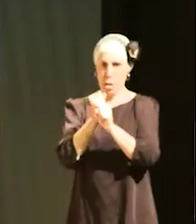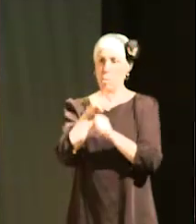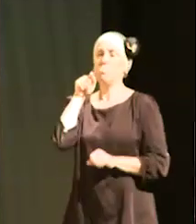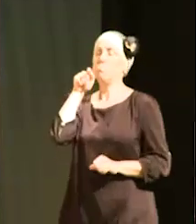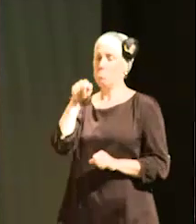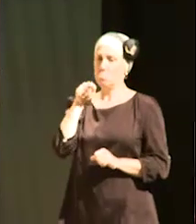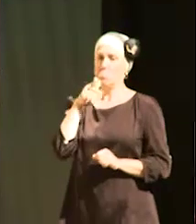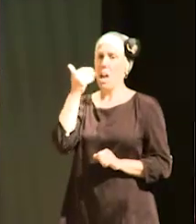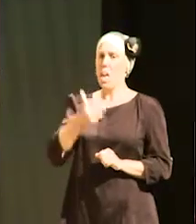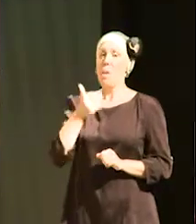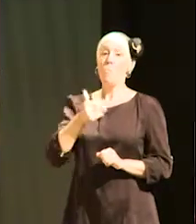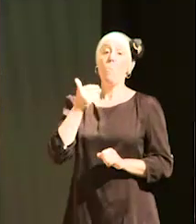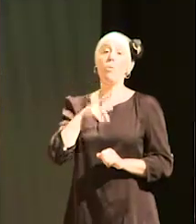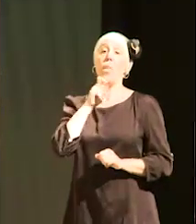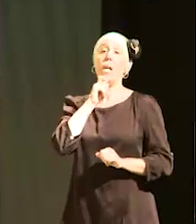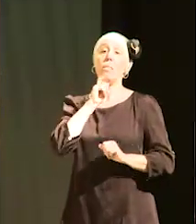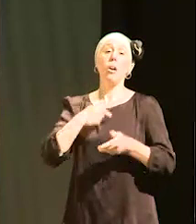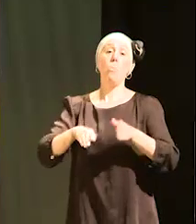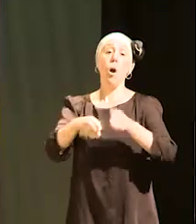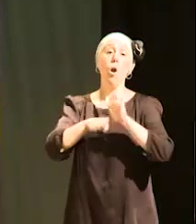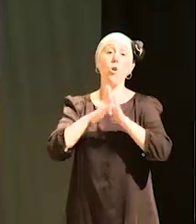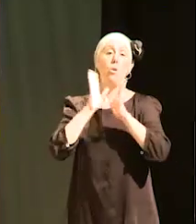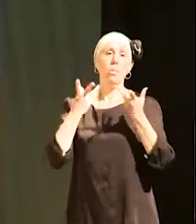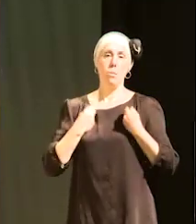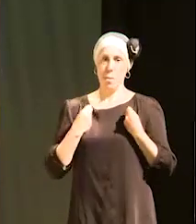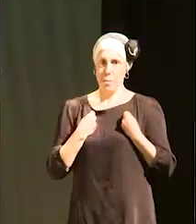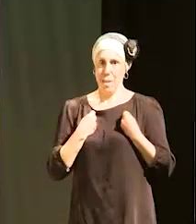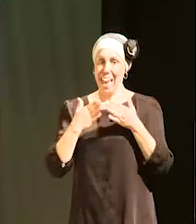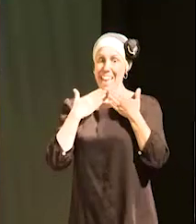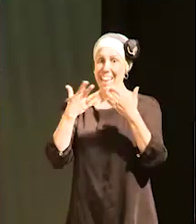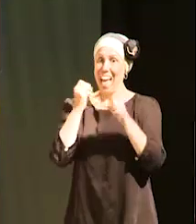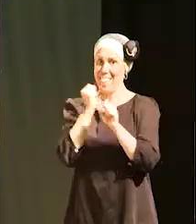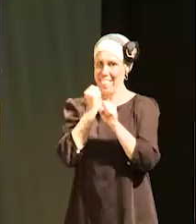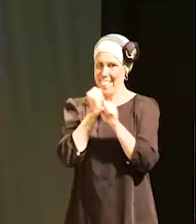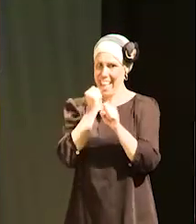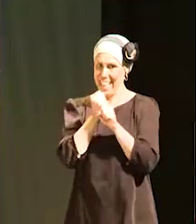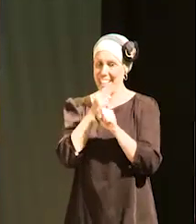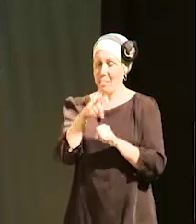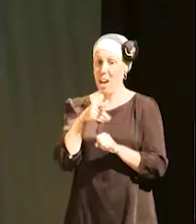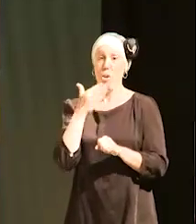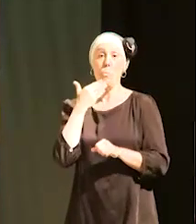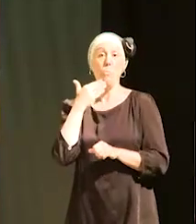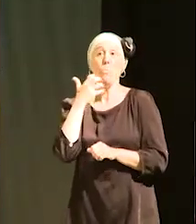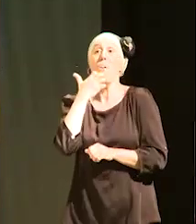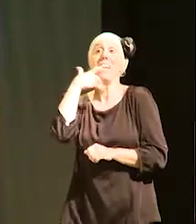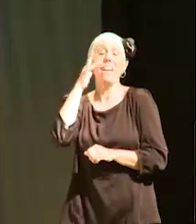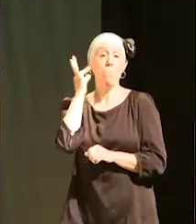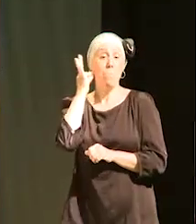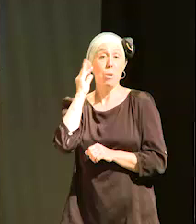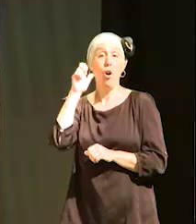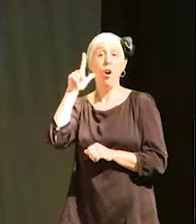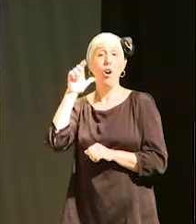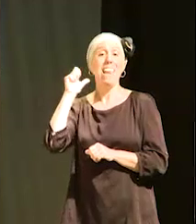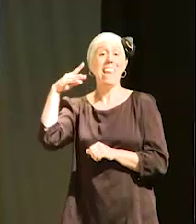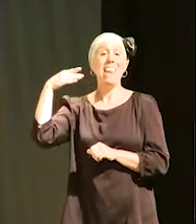verdad el tema de la sobrevivencia el trabajo allí permitió que les vía por ejemplo siguiera estudiando y que